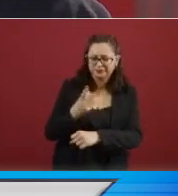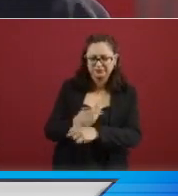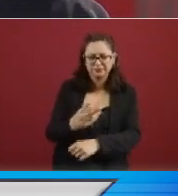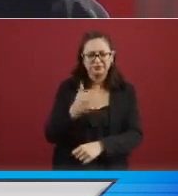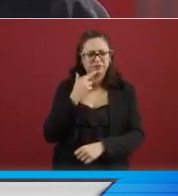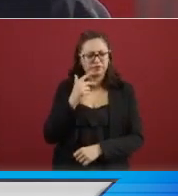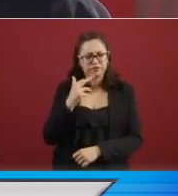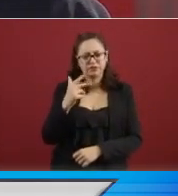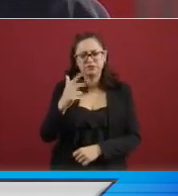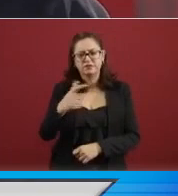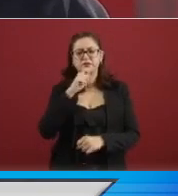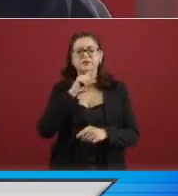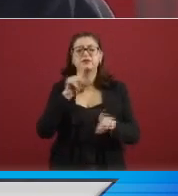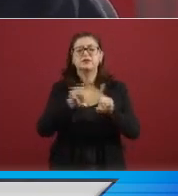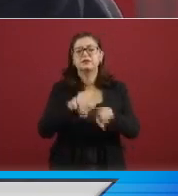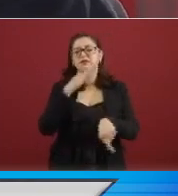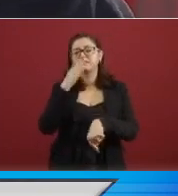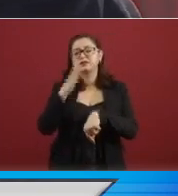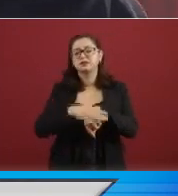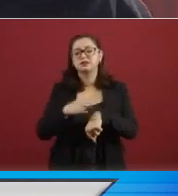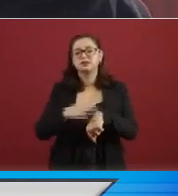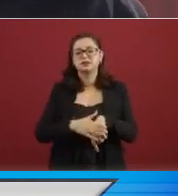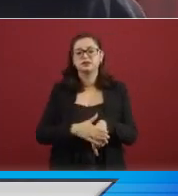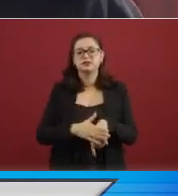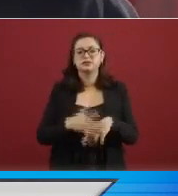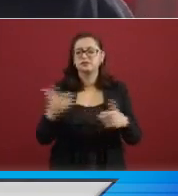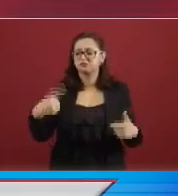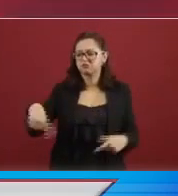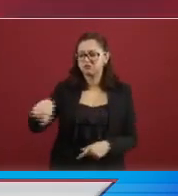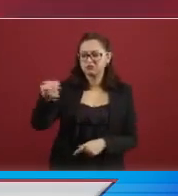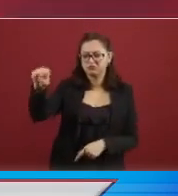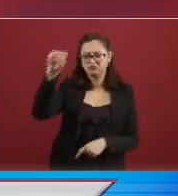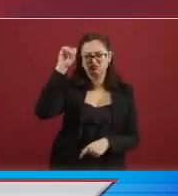también decir libertad sindical